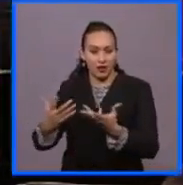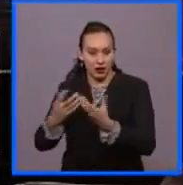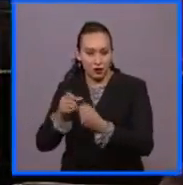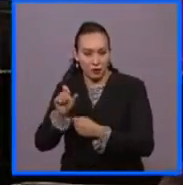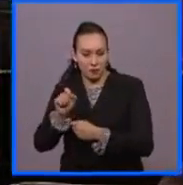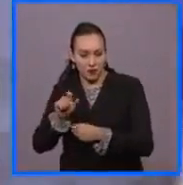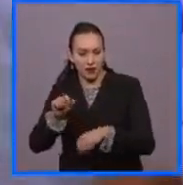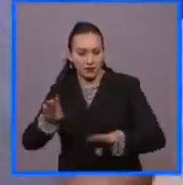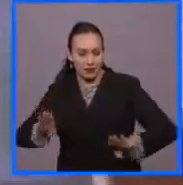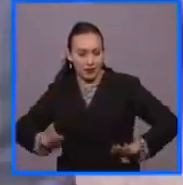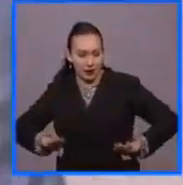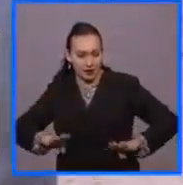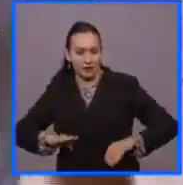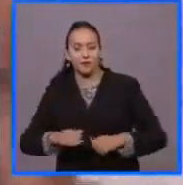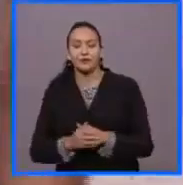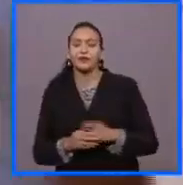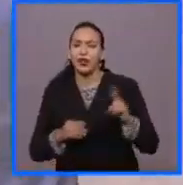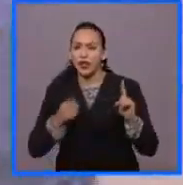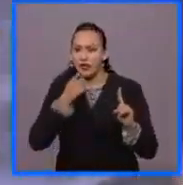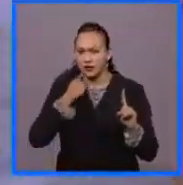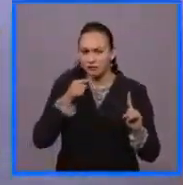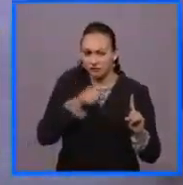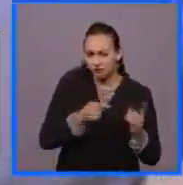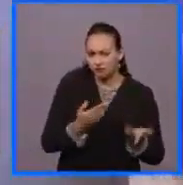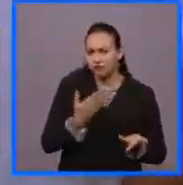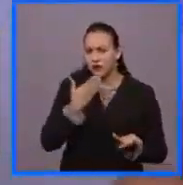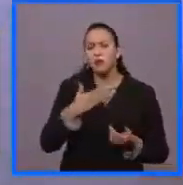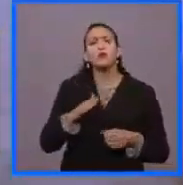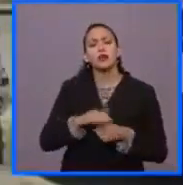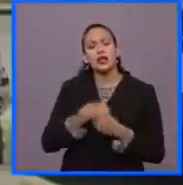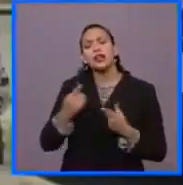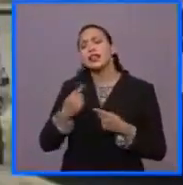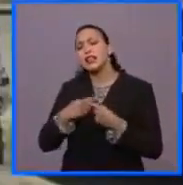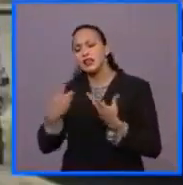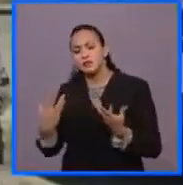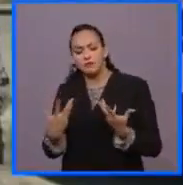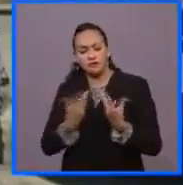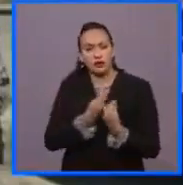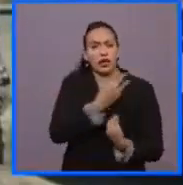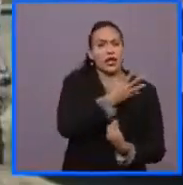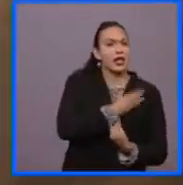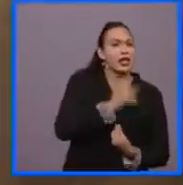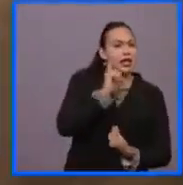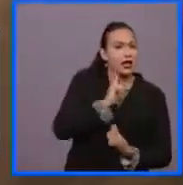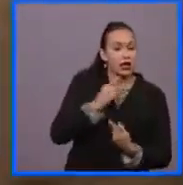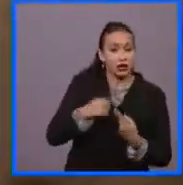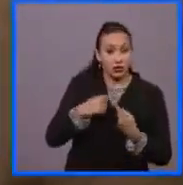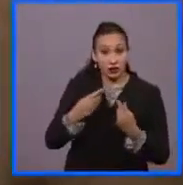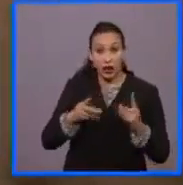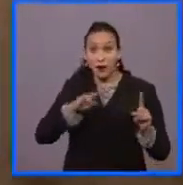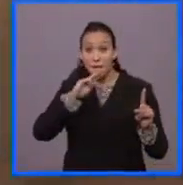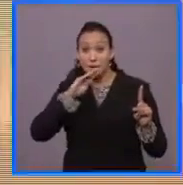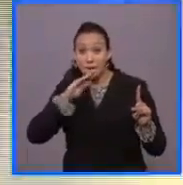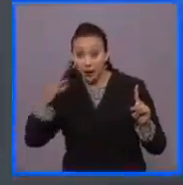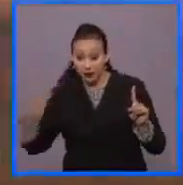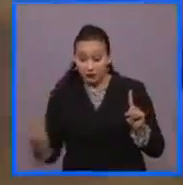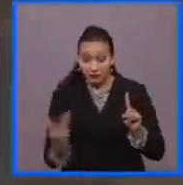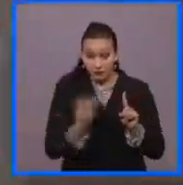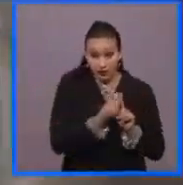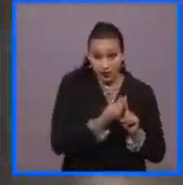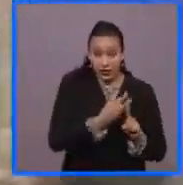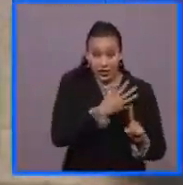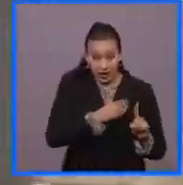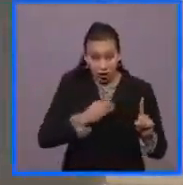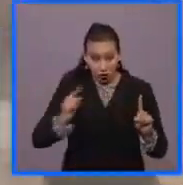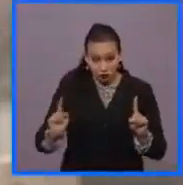en estos casos no resulta válido que se argumente que la custodia de la menor se debe conceder a la madre biológica, pues como